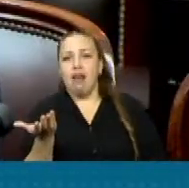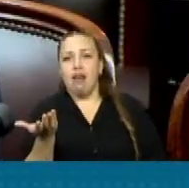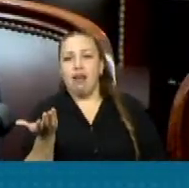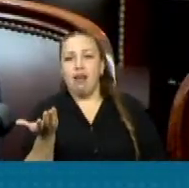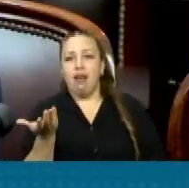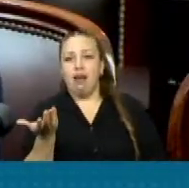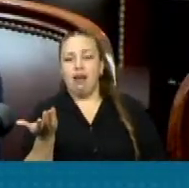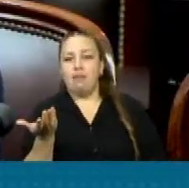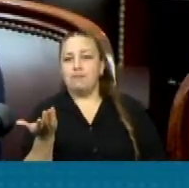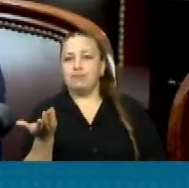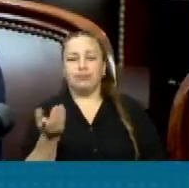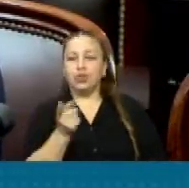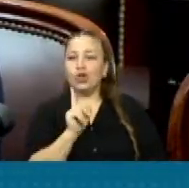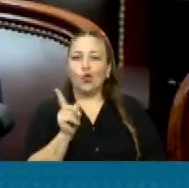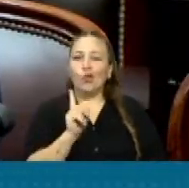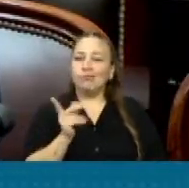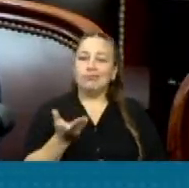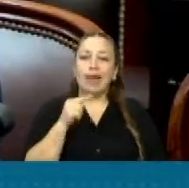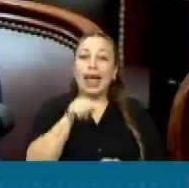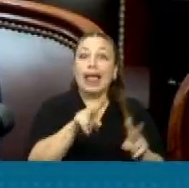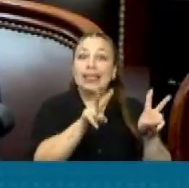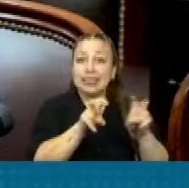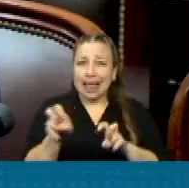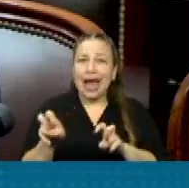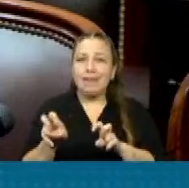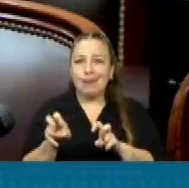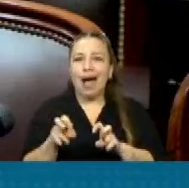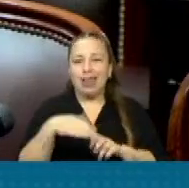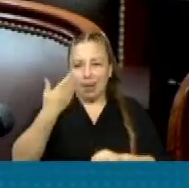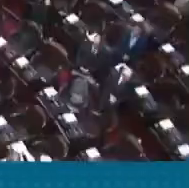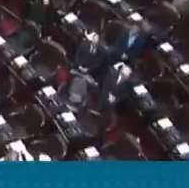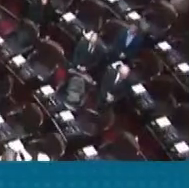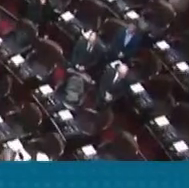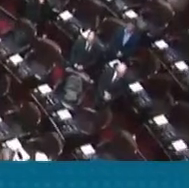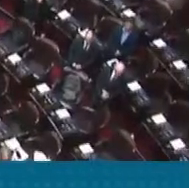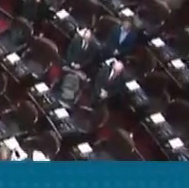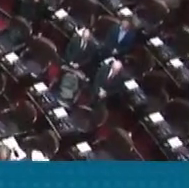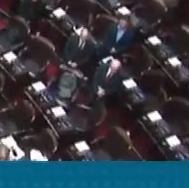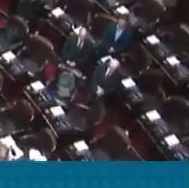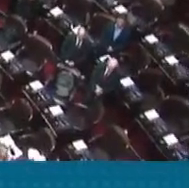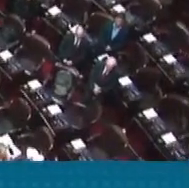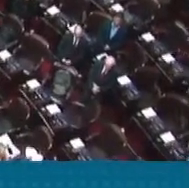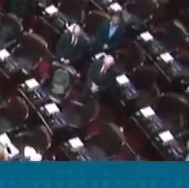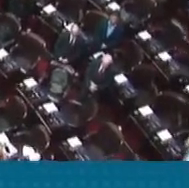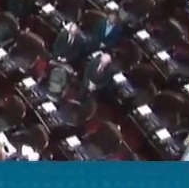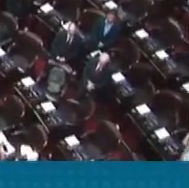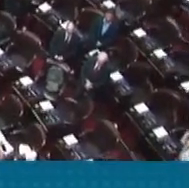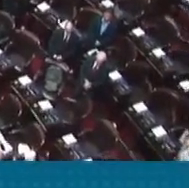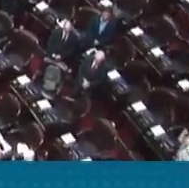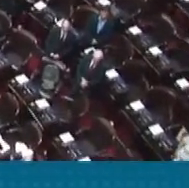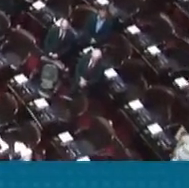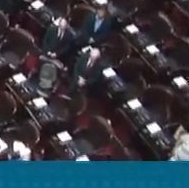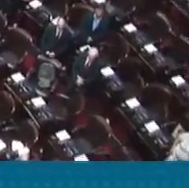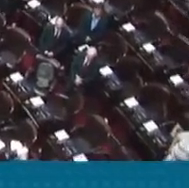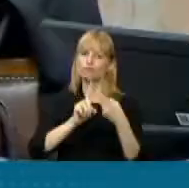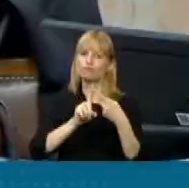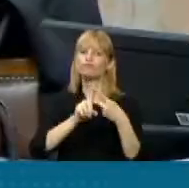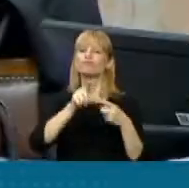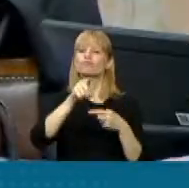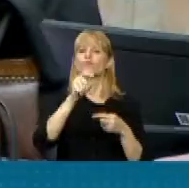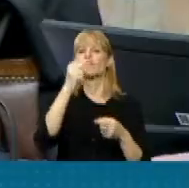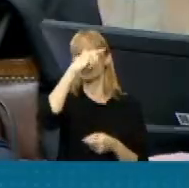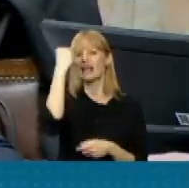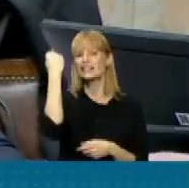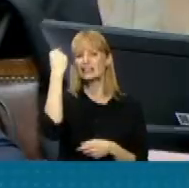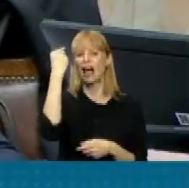Bueno, ponele, sí. Ayer tuvimos la oportunidad de preguntarle al diputado Carreño, a Oscar Carreño, respecto, porque en un momento él empieza a hablar y dice, los votos